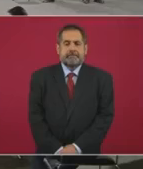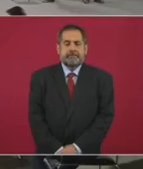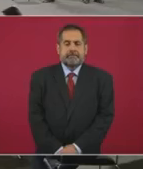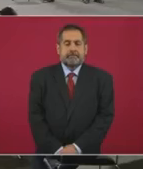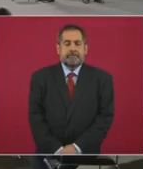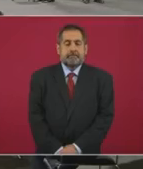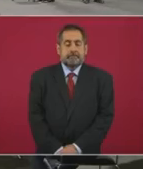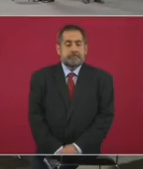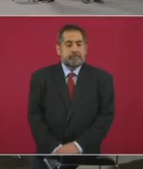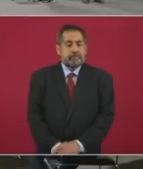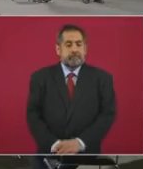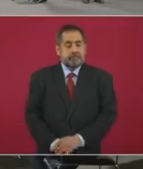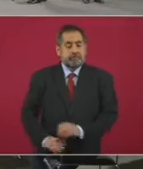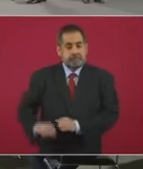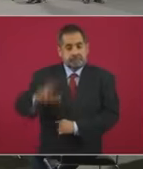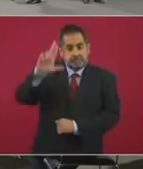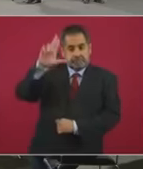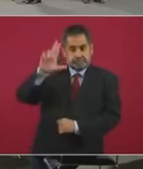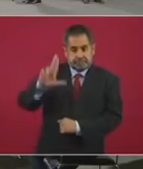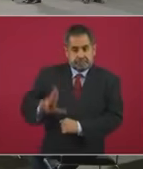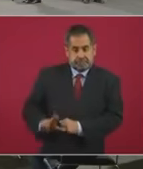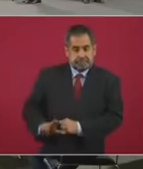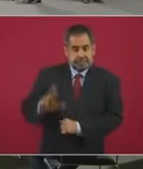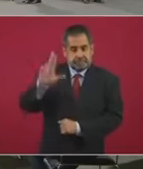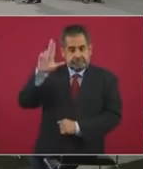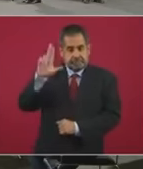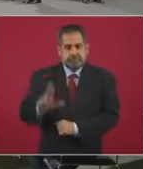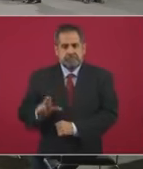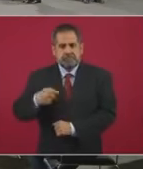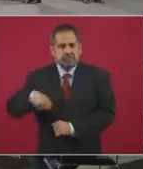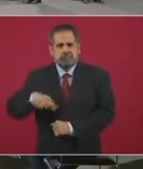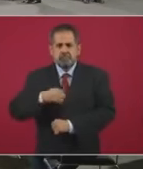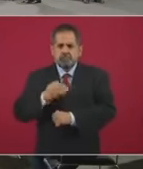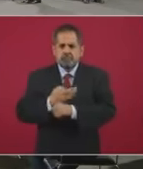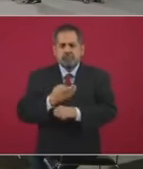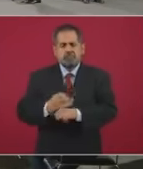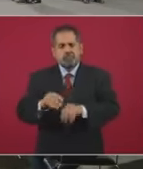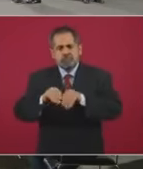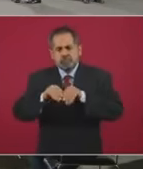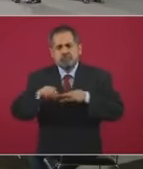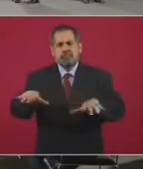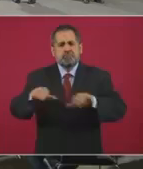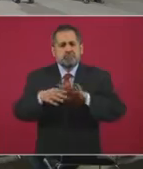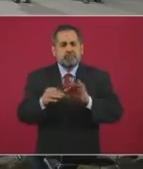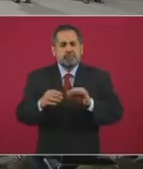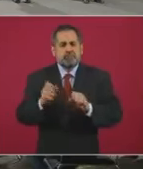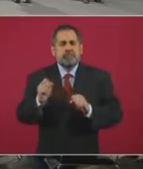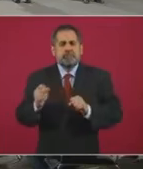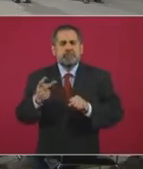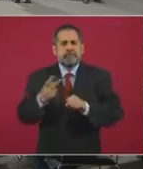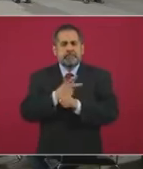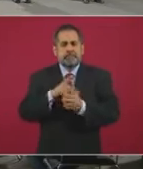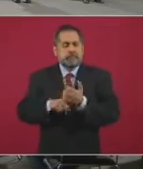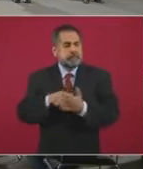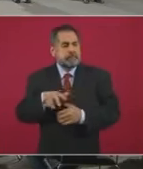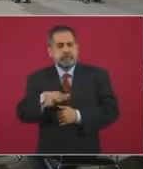Como todos los martes, vamos a informar sobre el pulso de la salud,